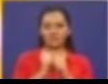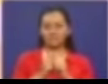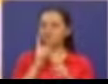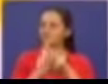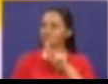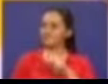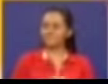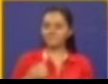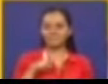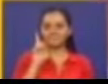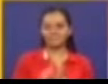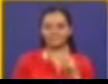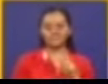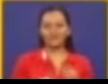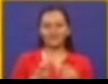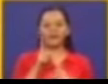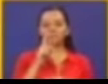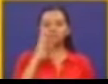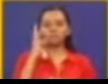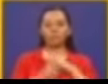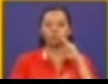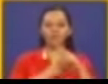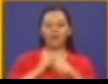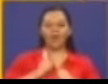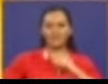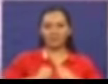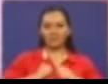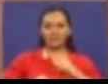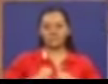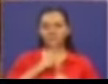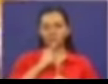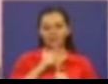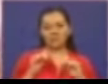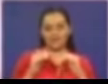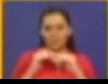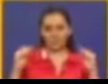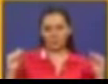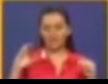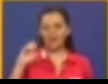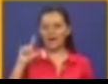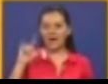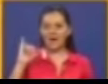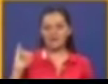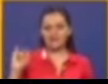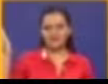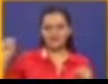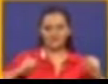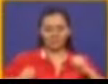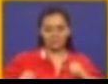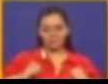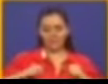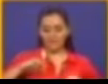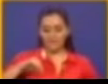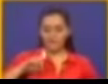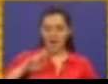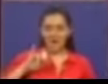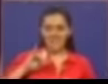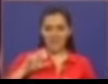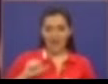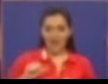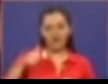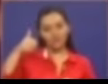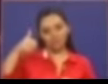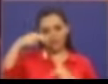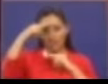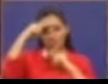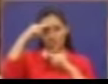brutus. Sí. Está realizándose también el Mundial de Atletismo. Paralelamente, ¿dónde? Tenemos el Mundial de Atletismo en Cali, presidente. Ah, caramba. Y Mariela, aquí es una excelente noticia para que